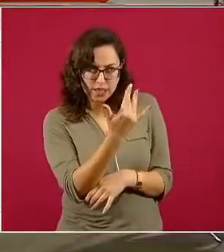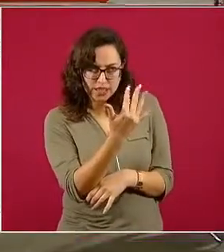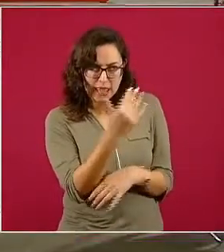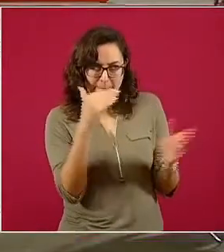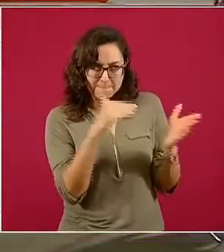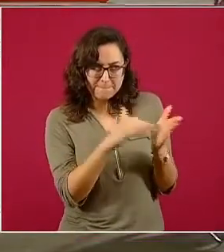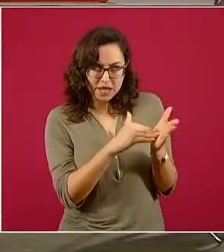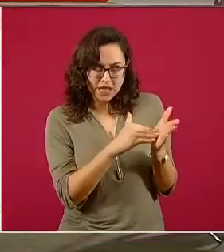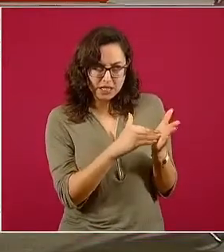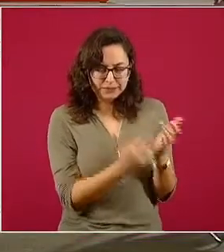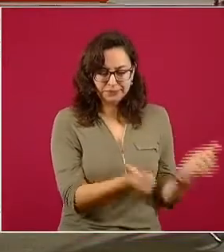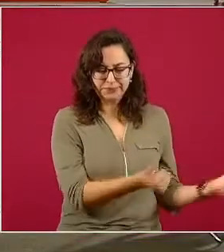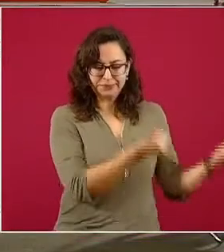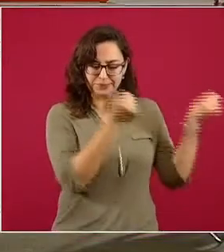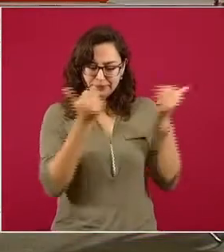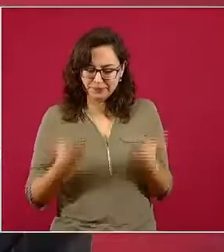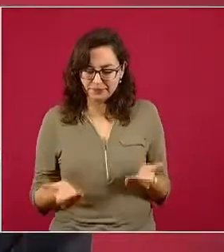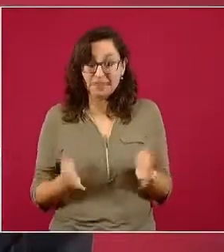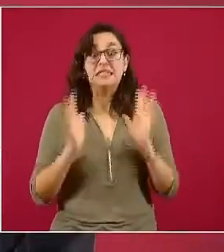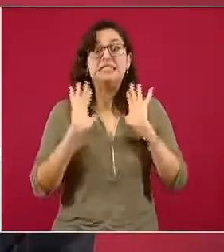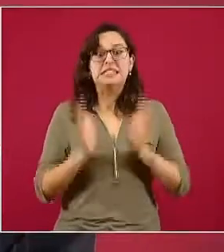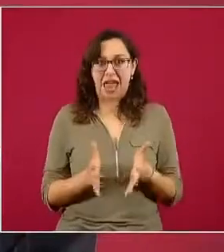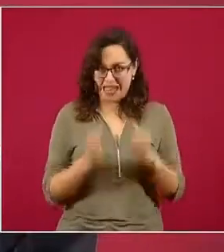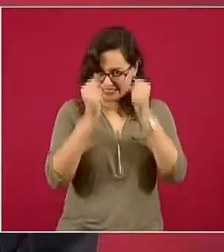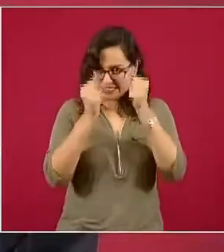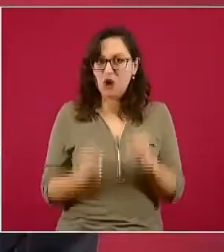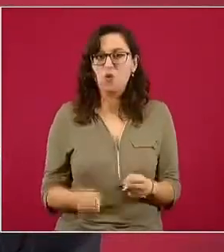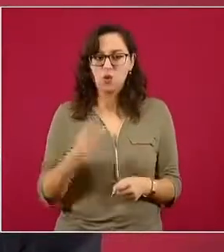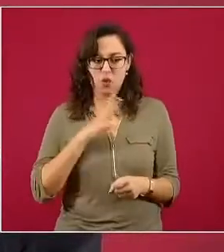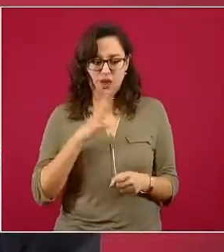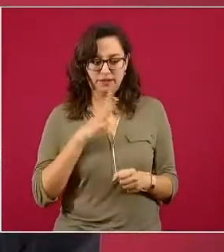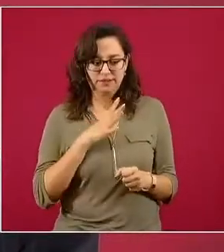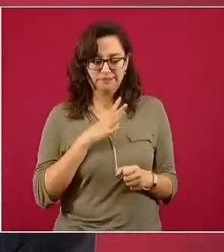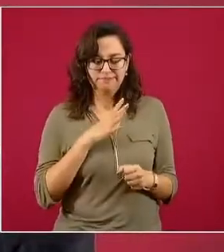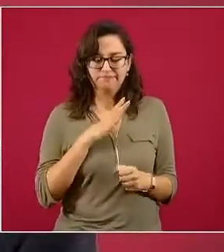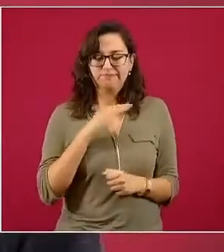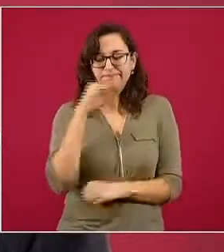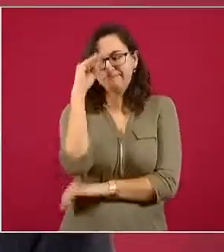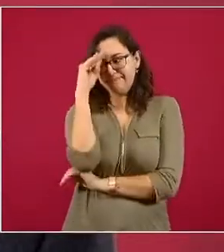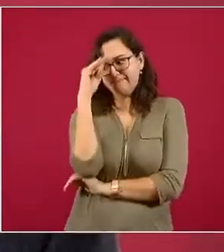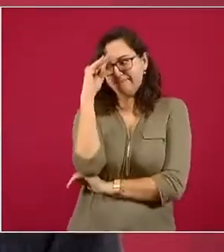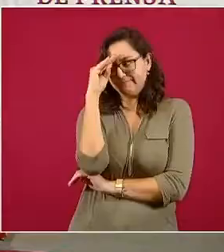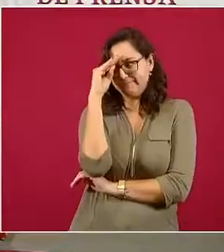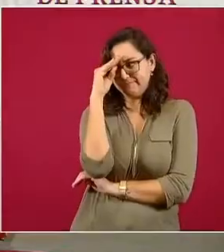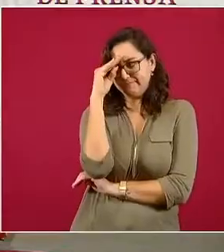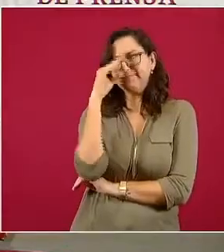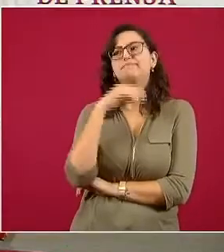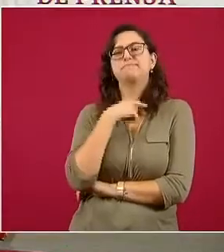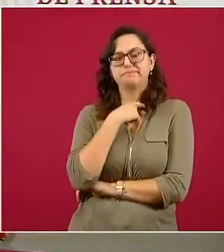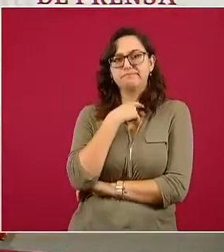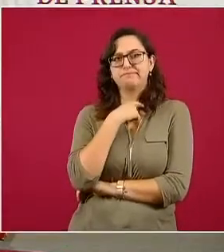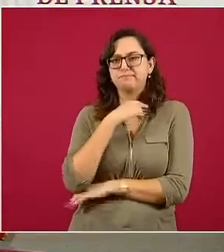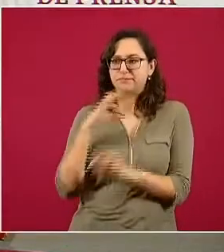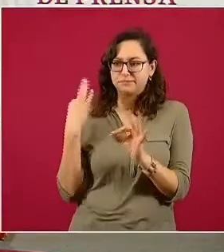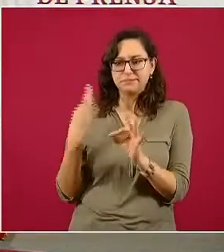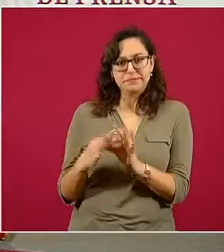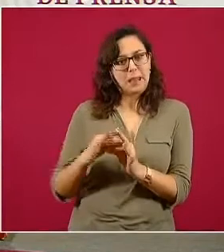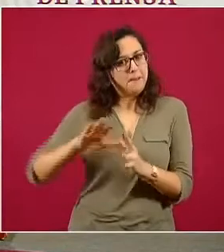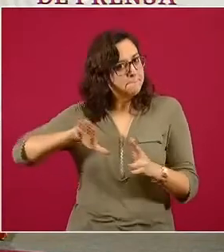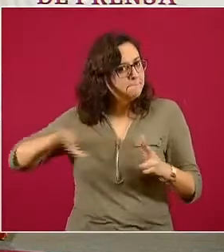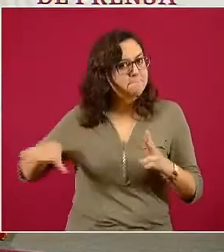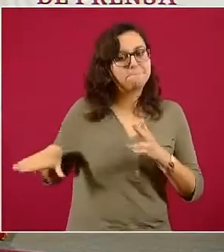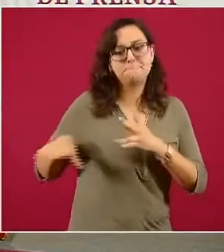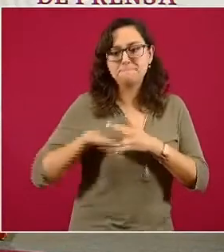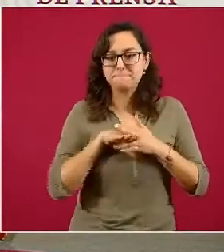lo que tenemos en disposición, usarlo de la manera más correcta. A partir de enero, de acuerdo al contrato y de acuerdo a